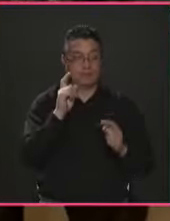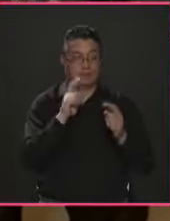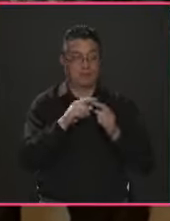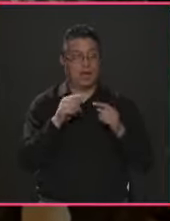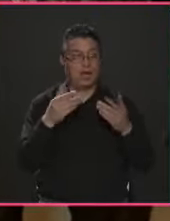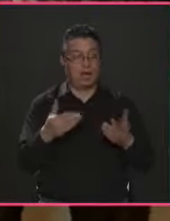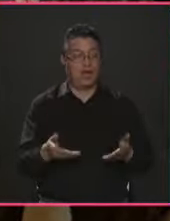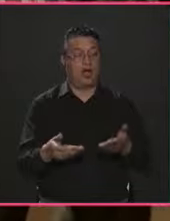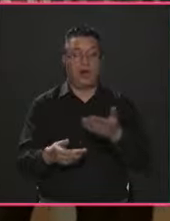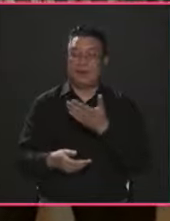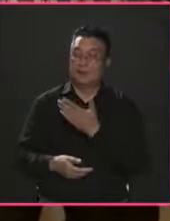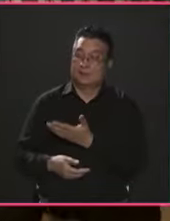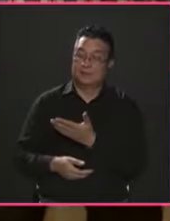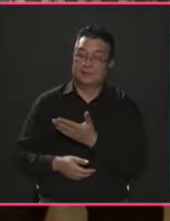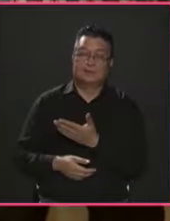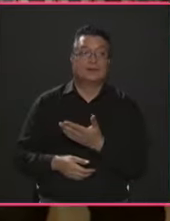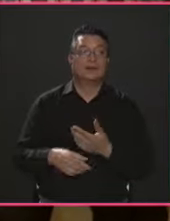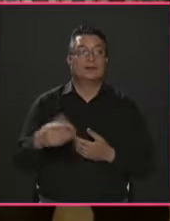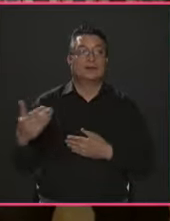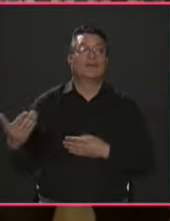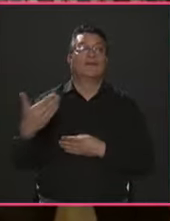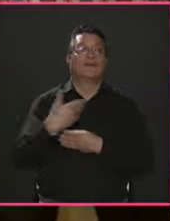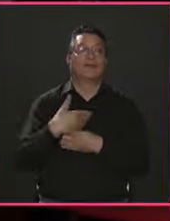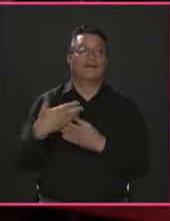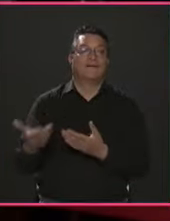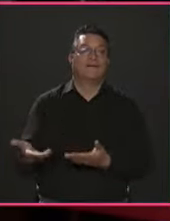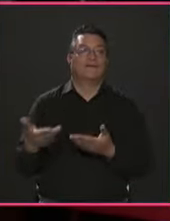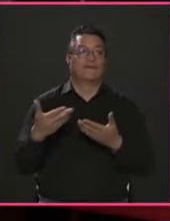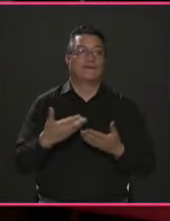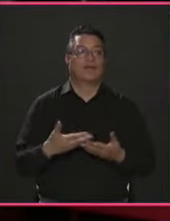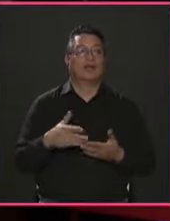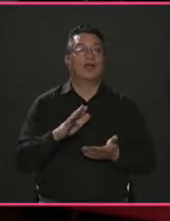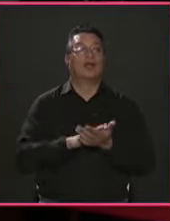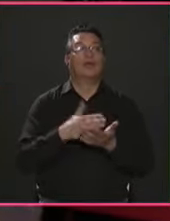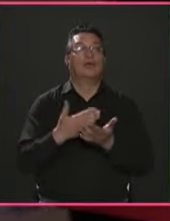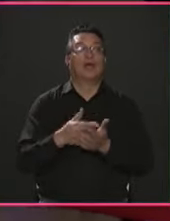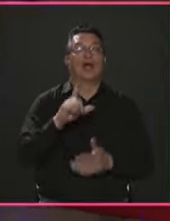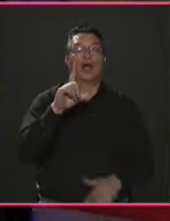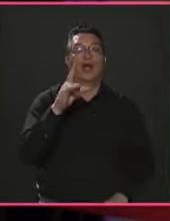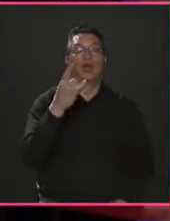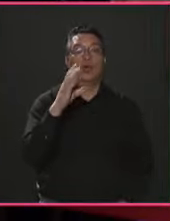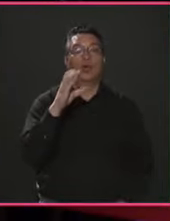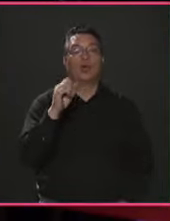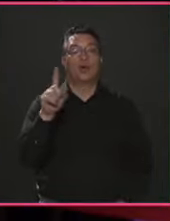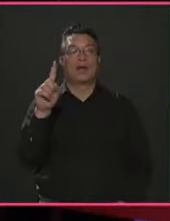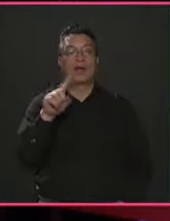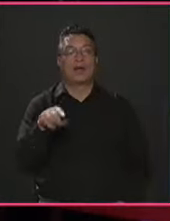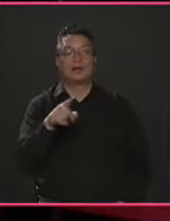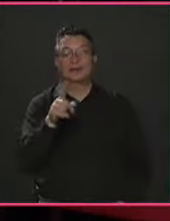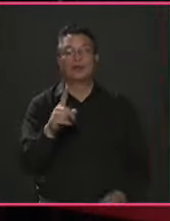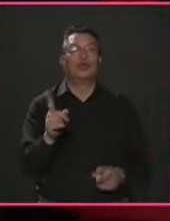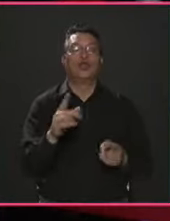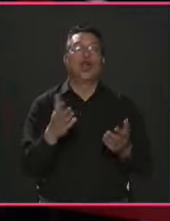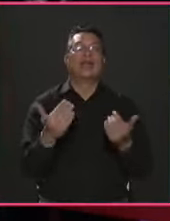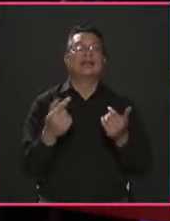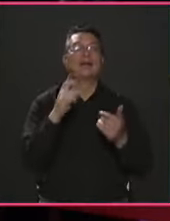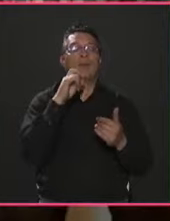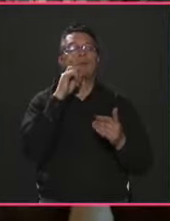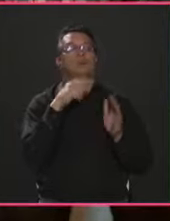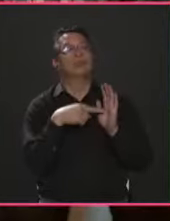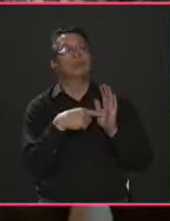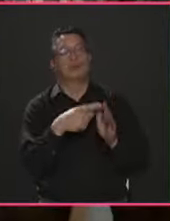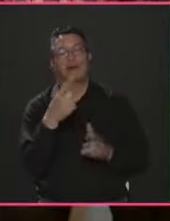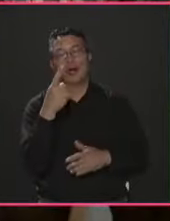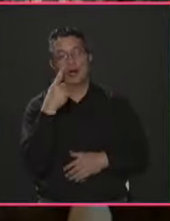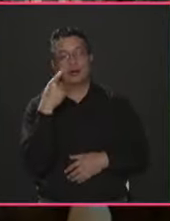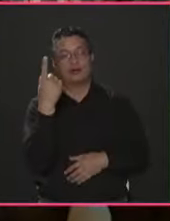ahora estamos con que nos vino a visitar Cómo estás Lucas Lucas nervi no necesitas presentación pero ya